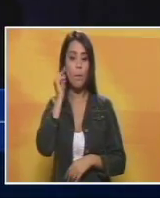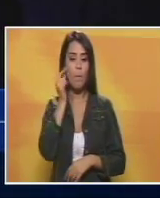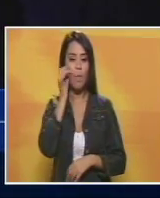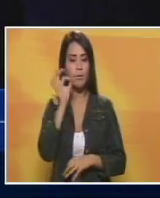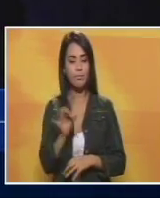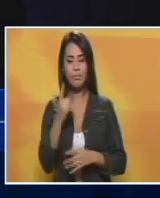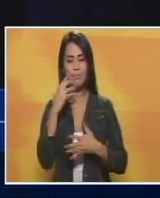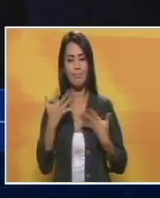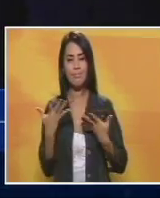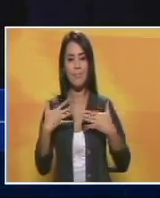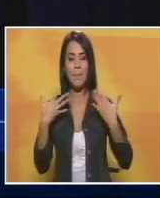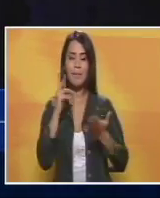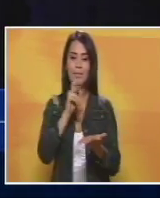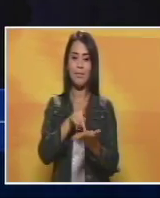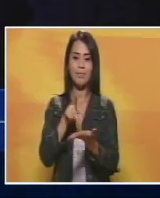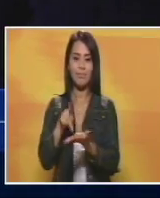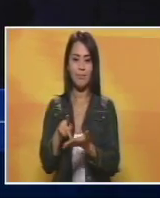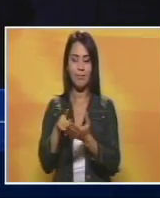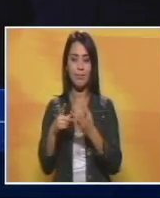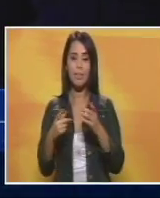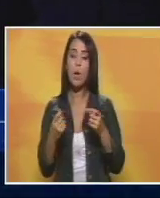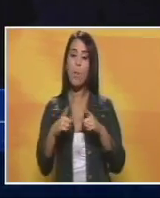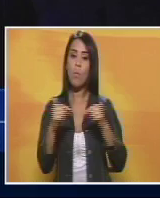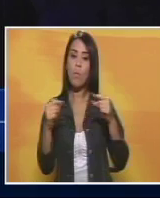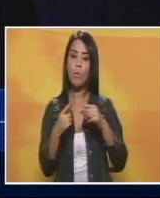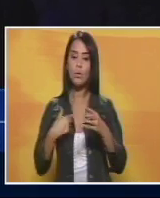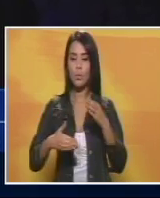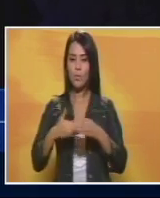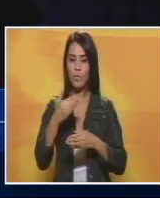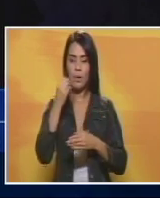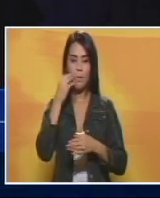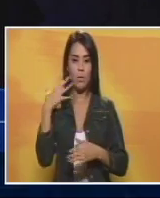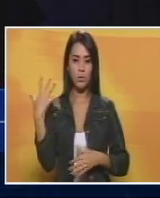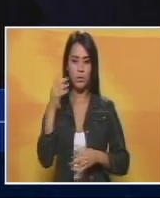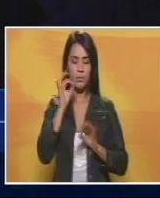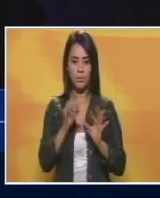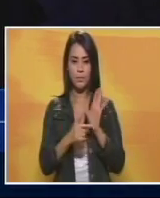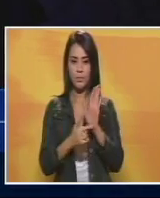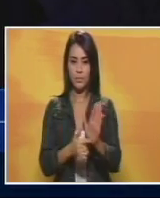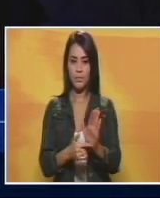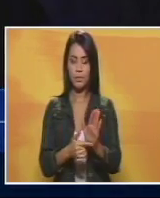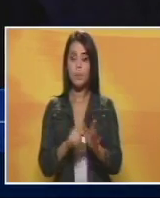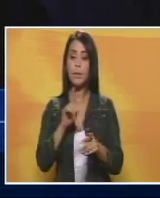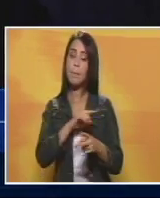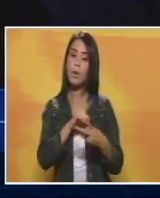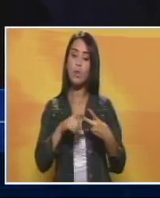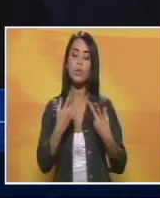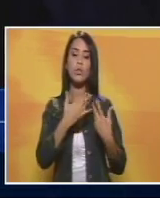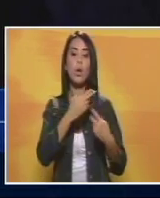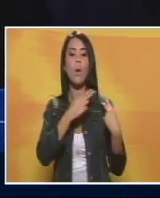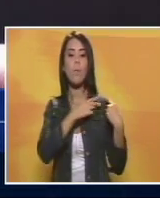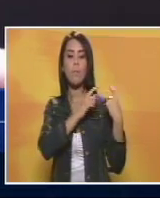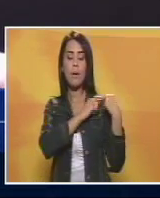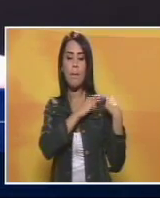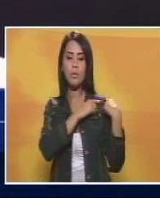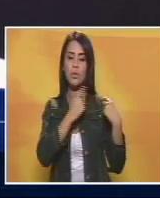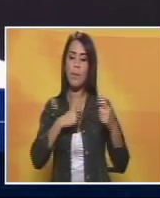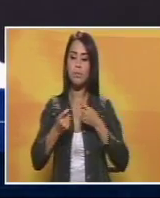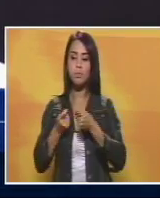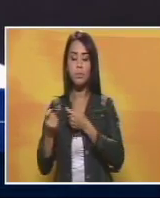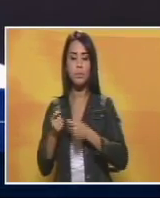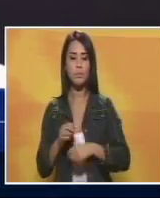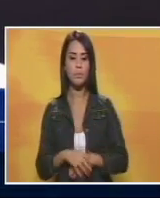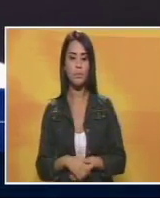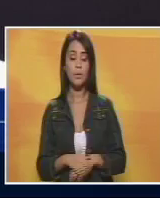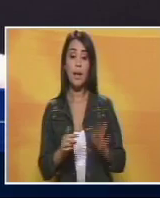su participación en Ha nacido una estrella, donde protagoniza junto a Bradley Cooper, también guionista y director de la cinta. Las imágenes